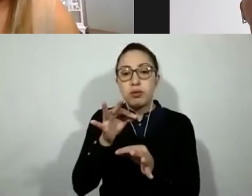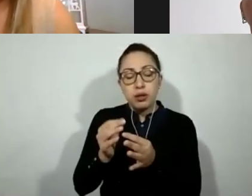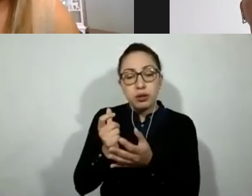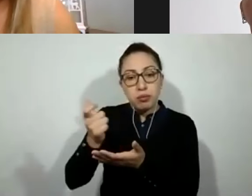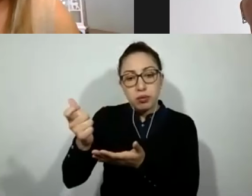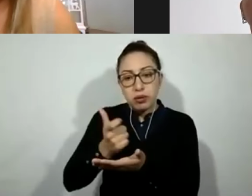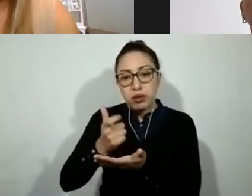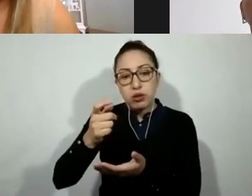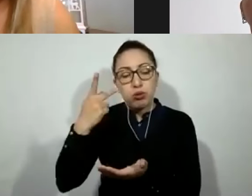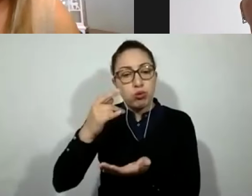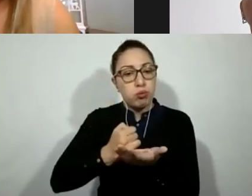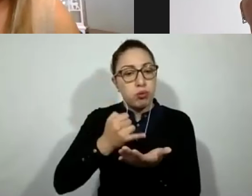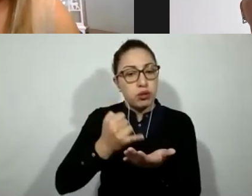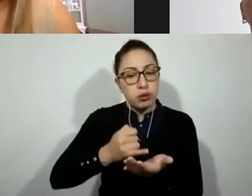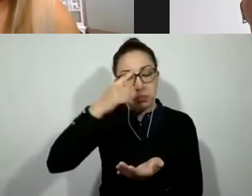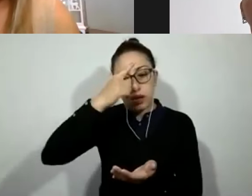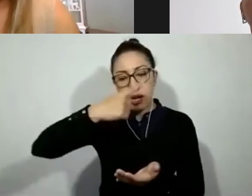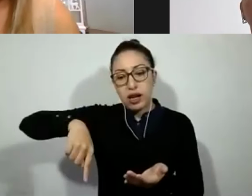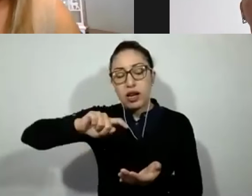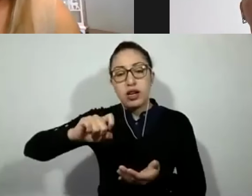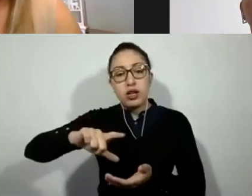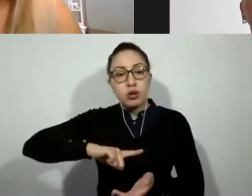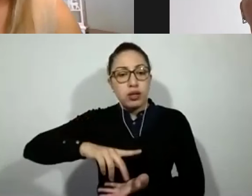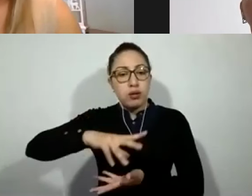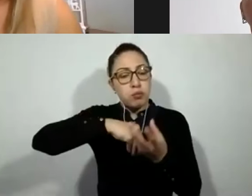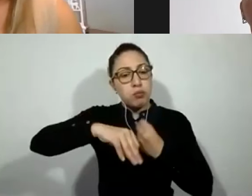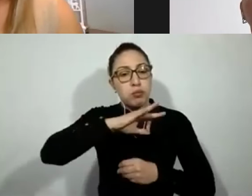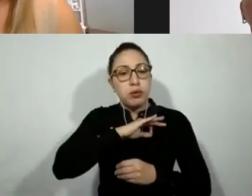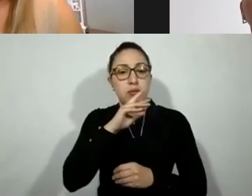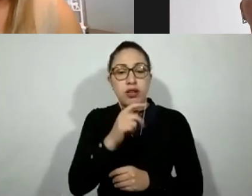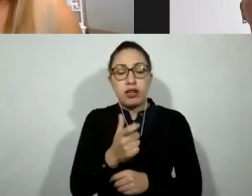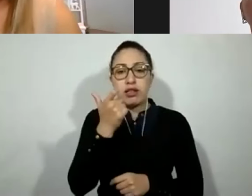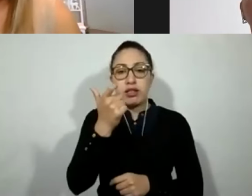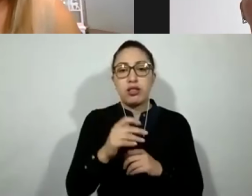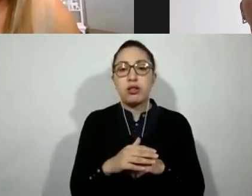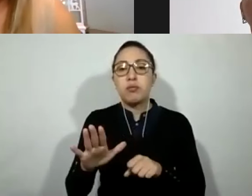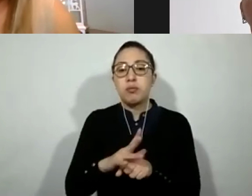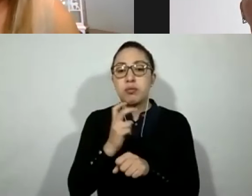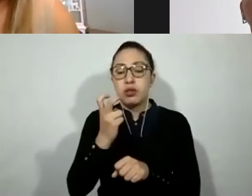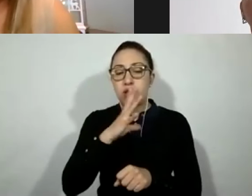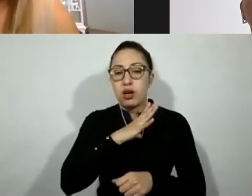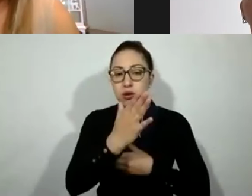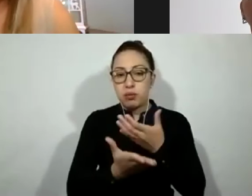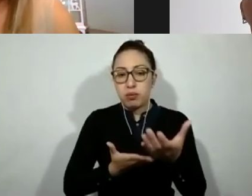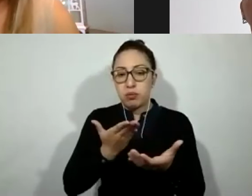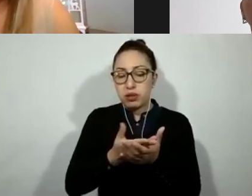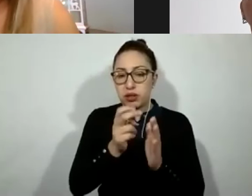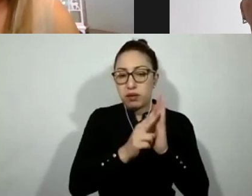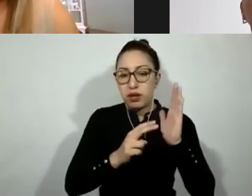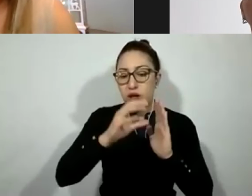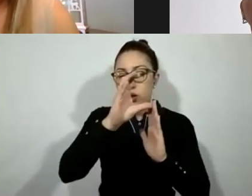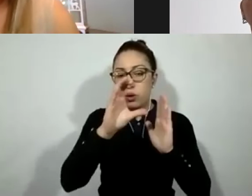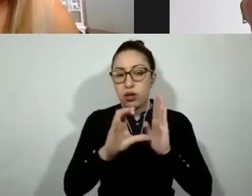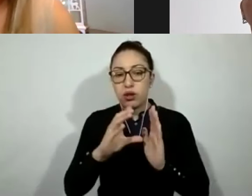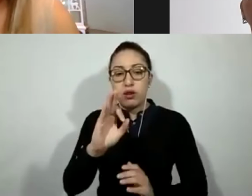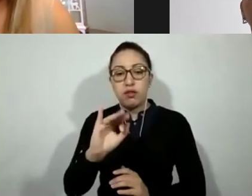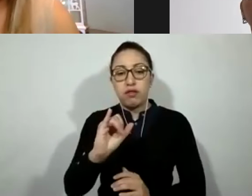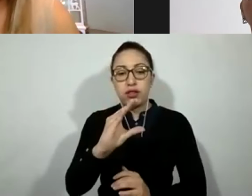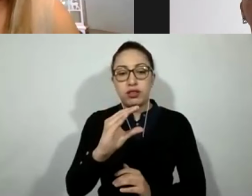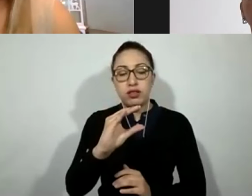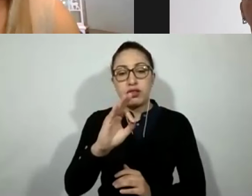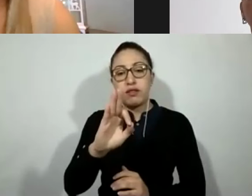ciudad. Por lo que hace particular a la propuesta de modificaciones al Código Fiscal, que se ha sometido a la consideración de